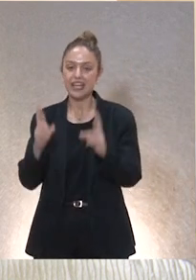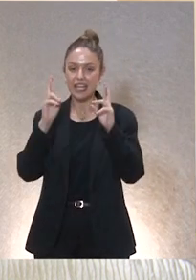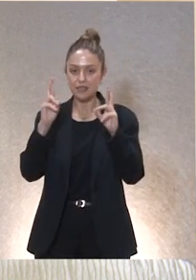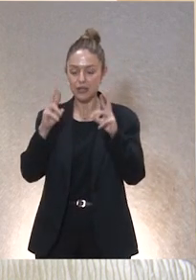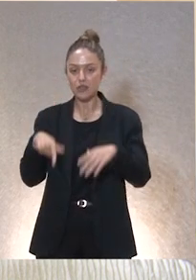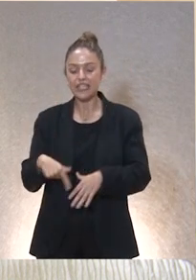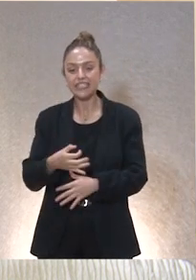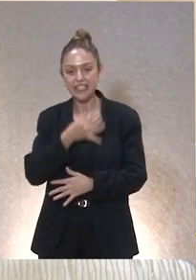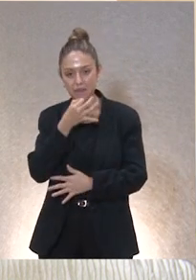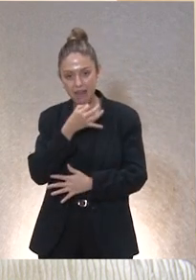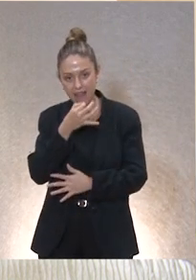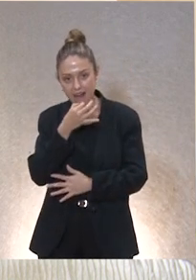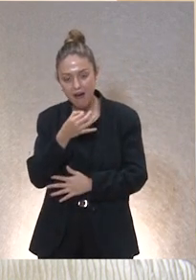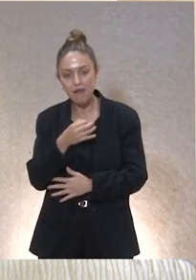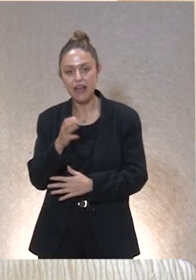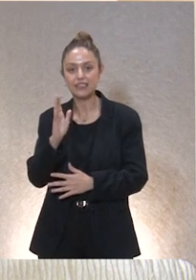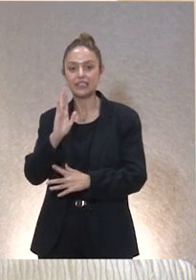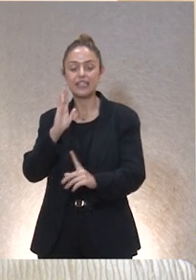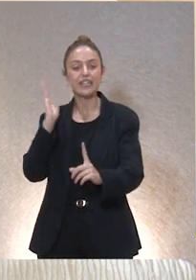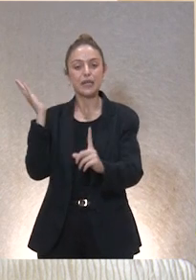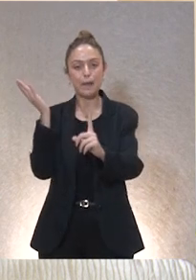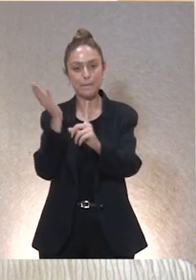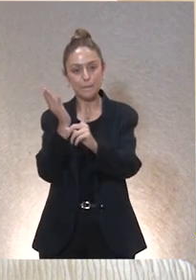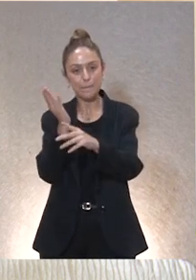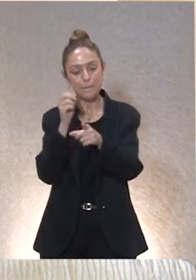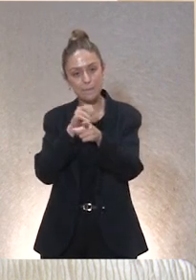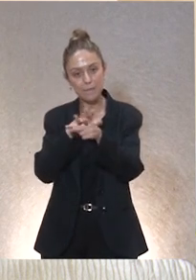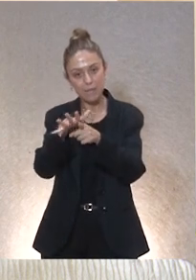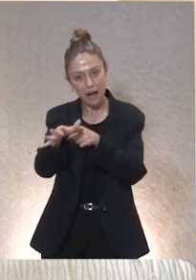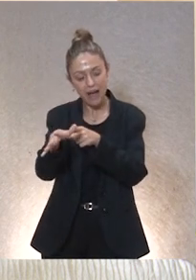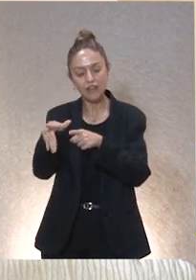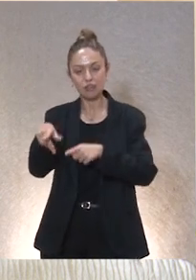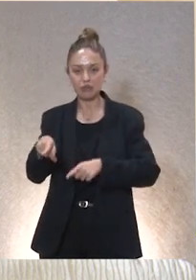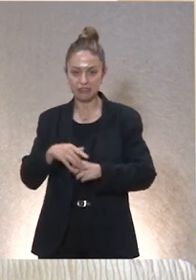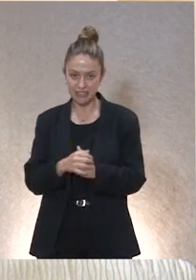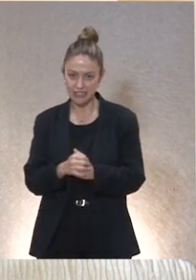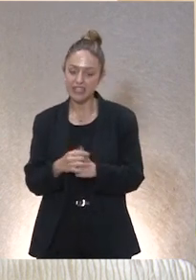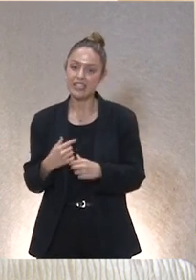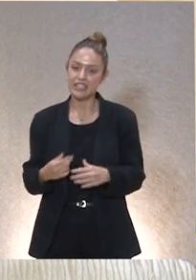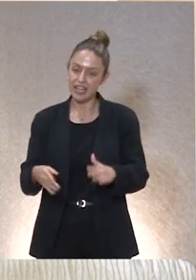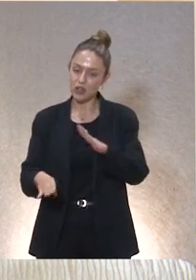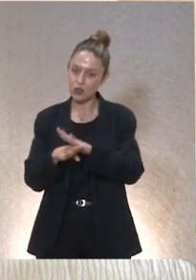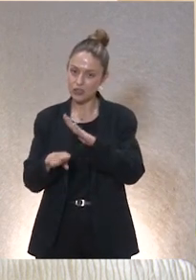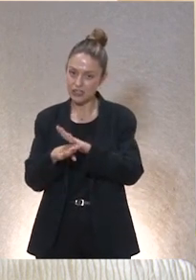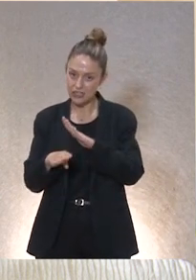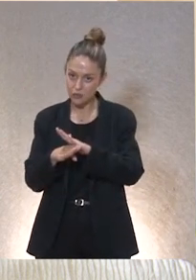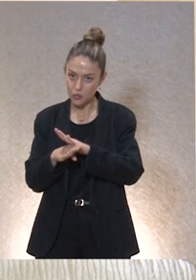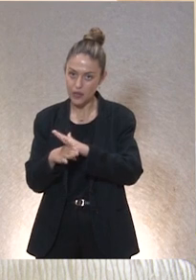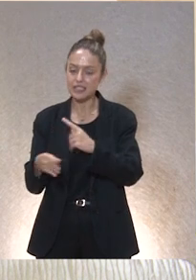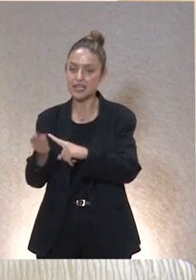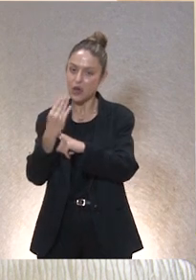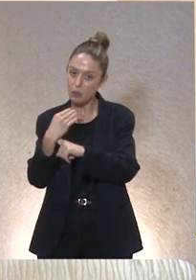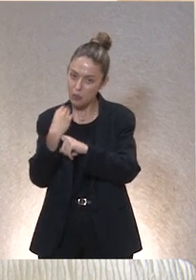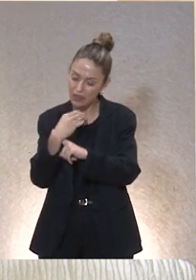que estas palabras hayan tenido un impacto interpeladas vio en ti y que sí cuidándonos con